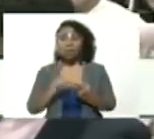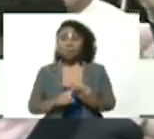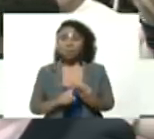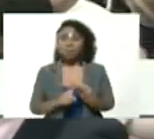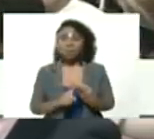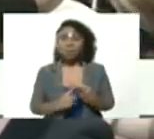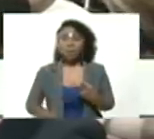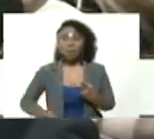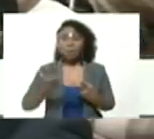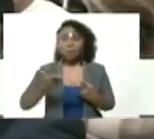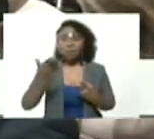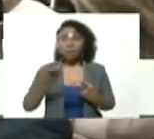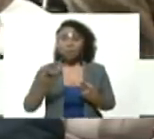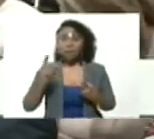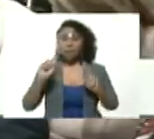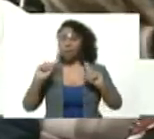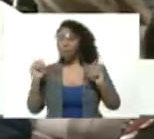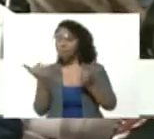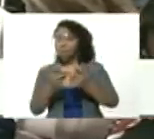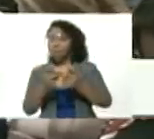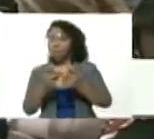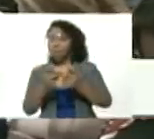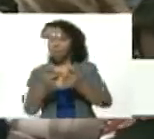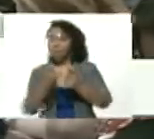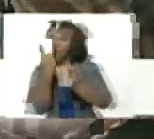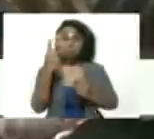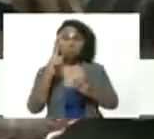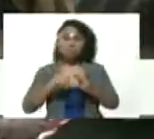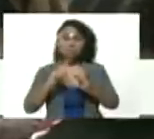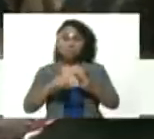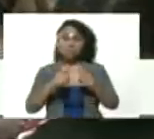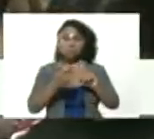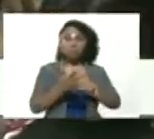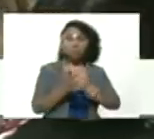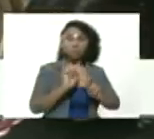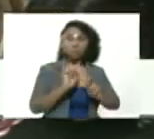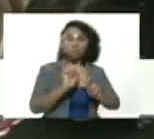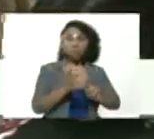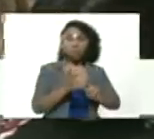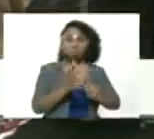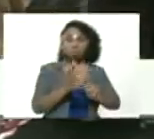con importancia geopolítica. La primera de ellas puede referir el